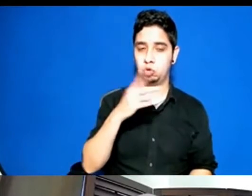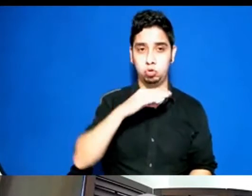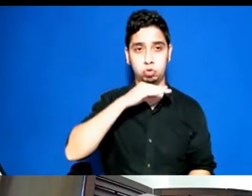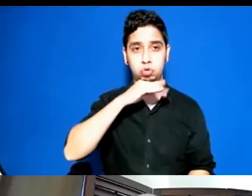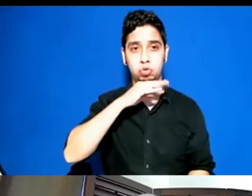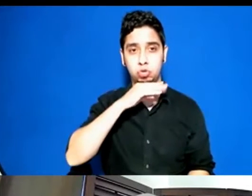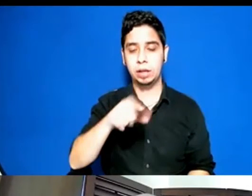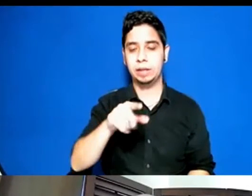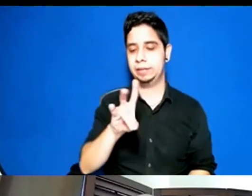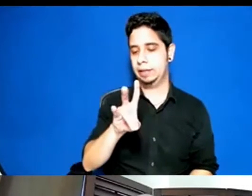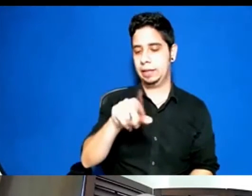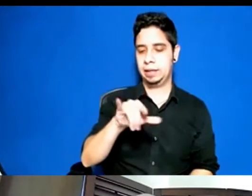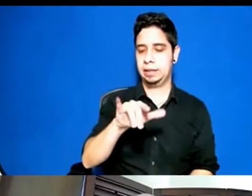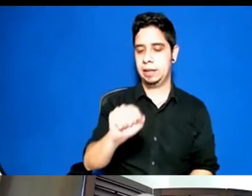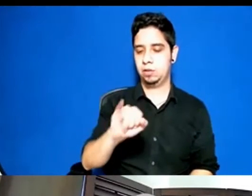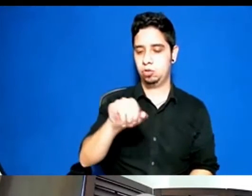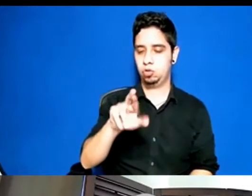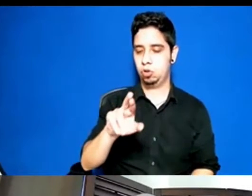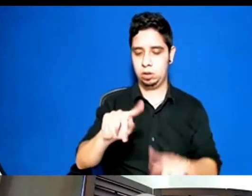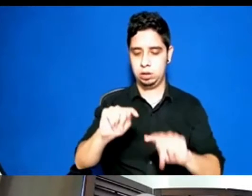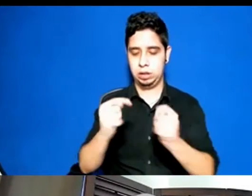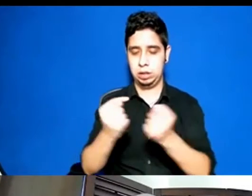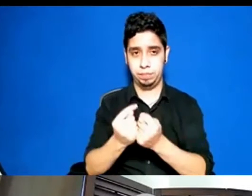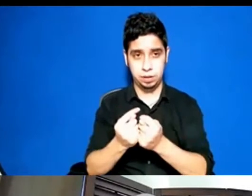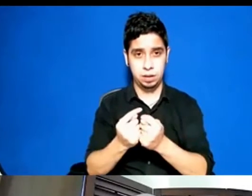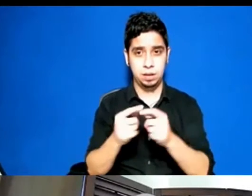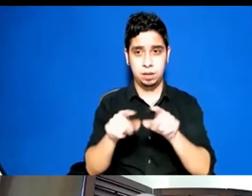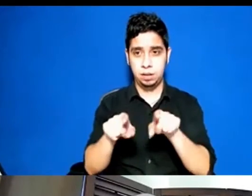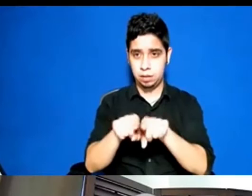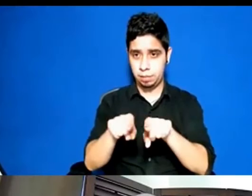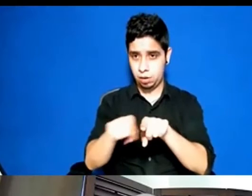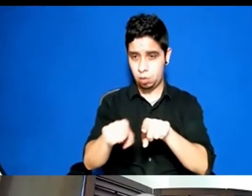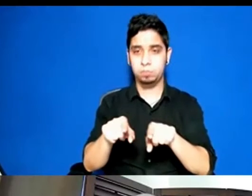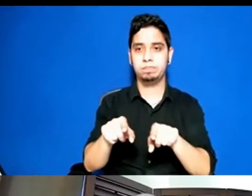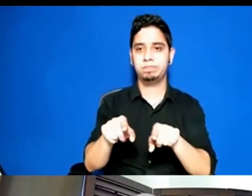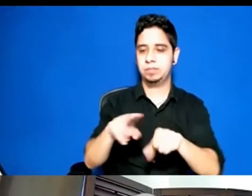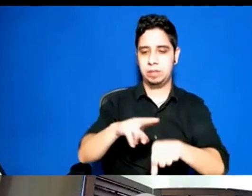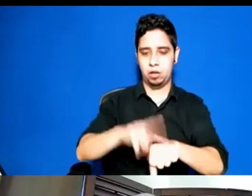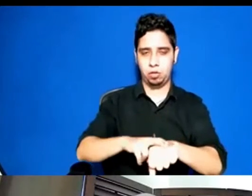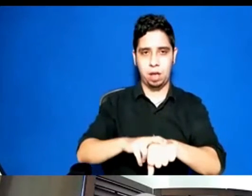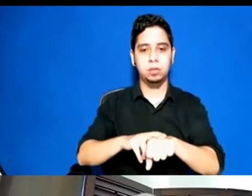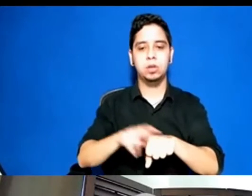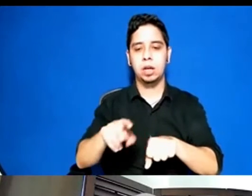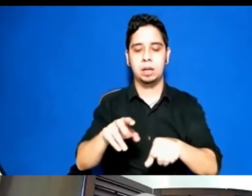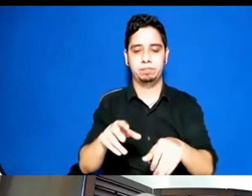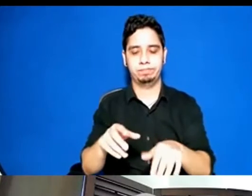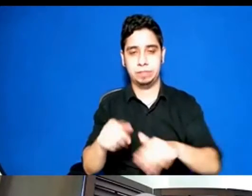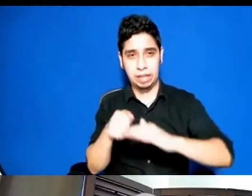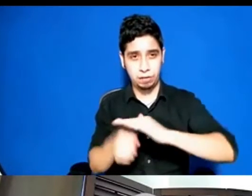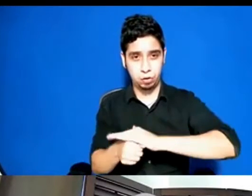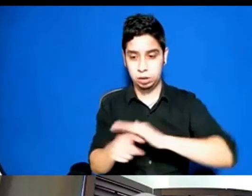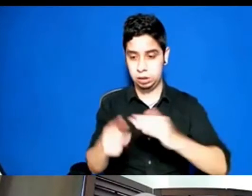Junior Team con el National Wildlife Refuge hay un proyecto